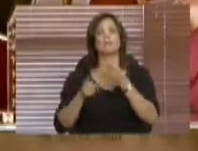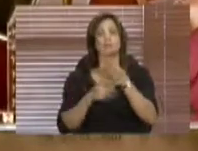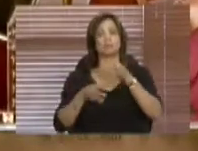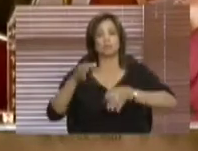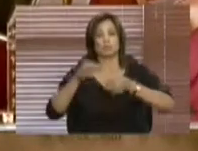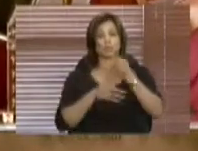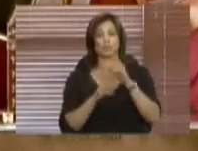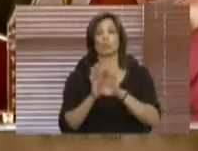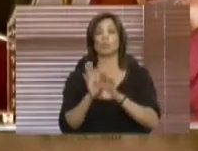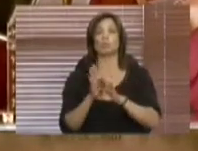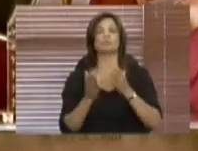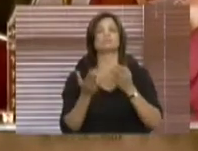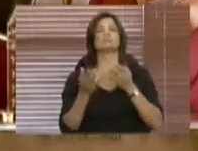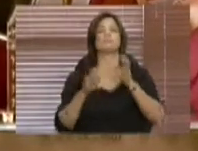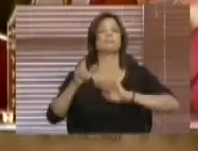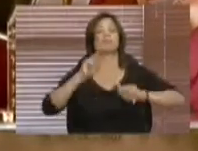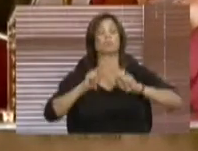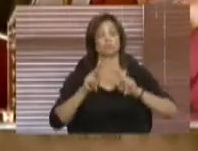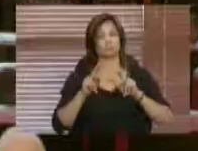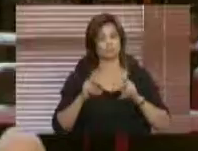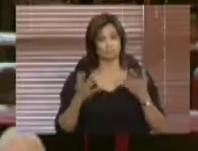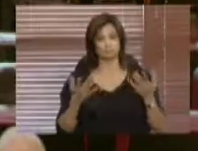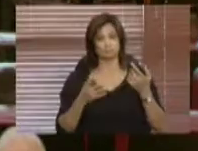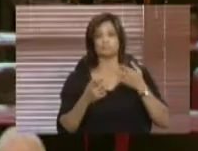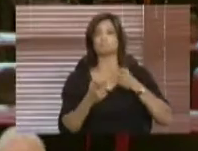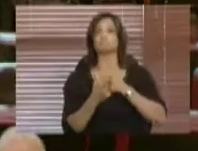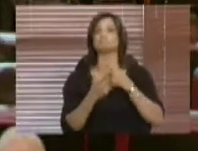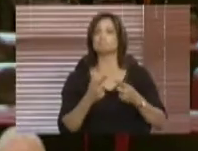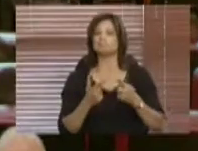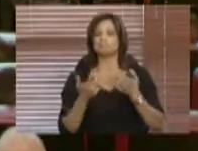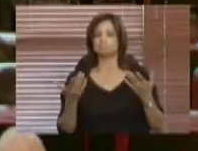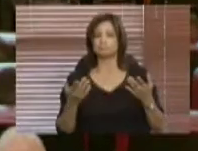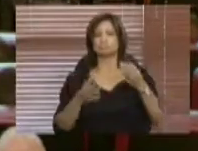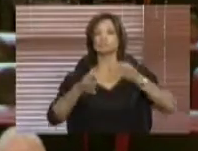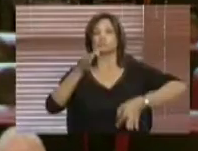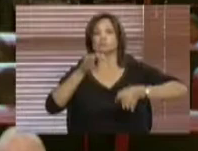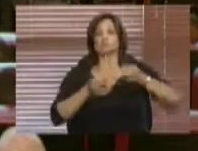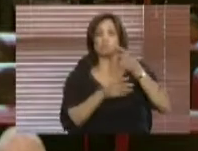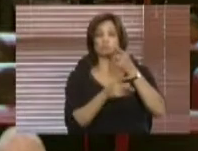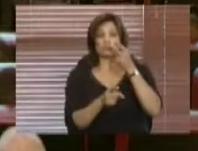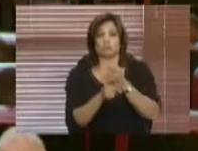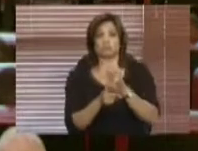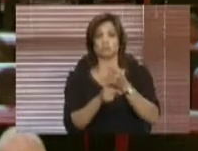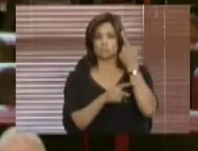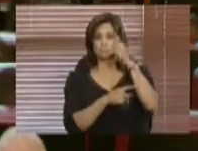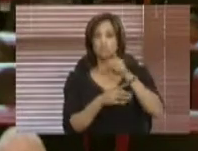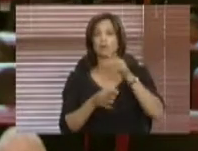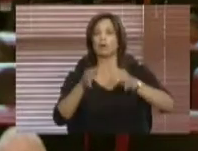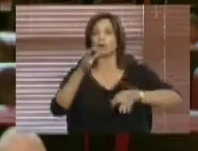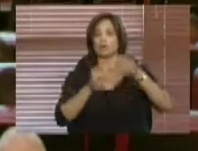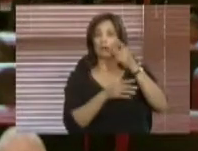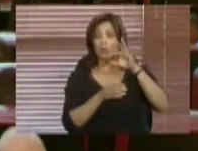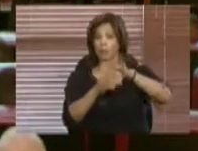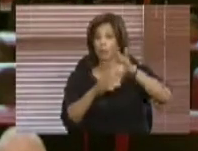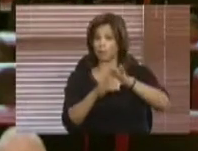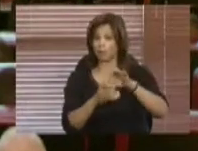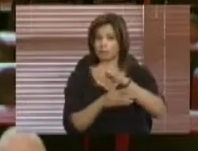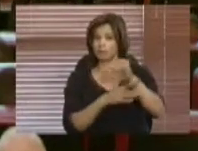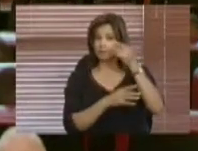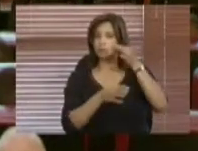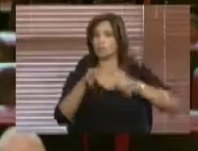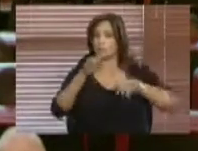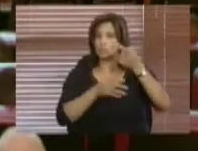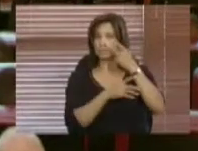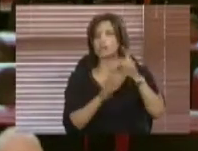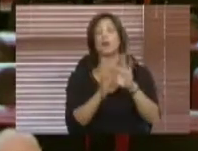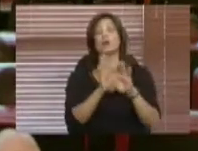justicia constituye un servicio público y como tal, la justicia ordinaria, la justicia electoral y la